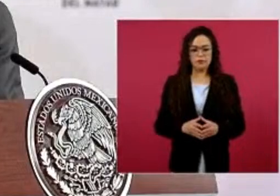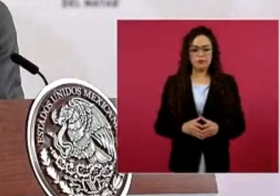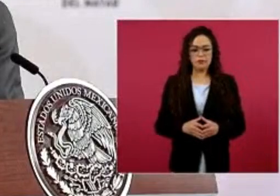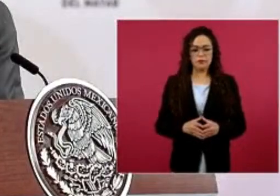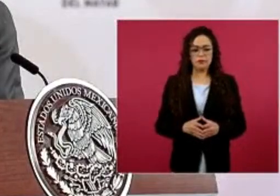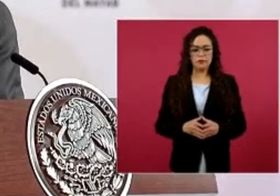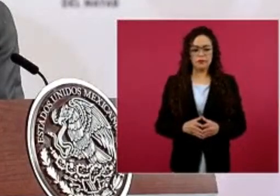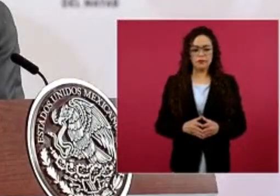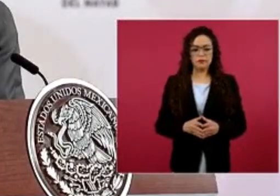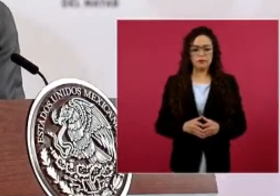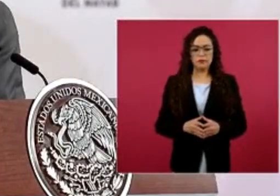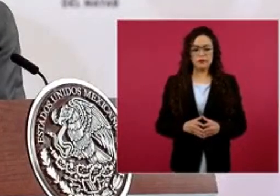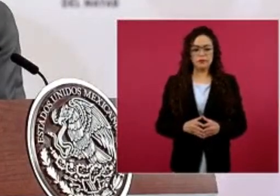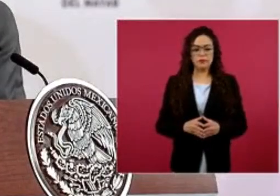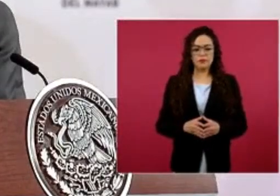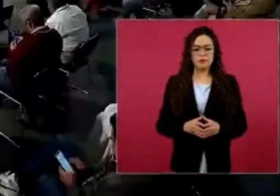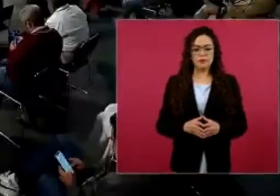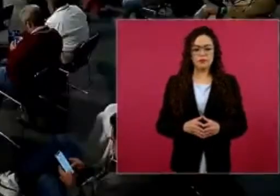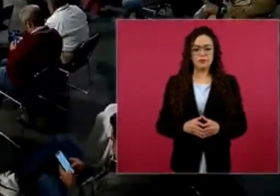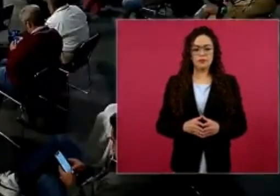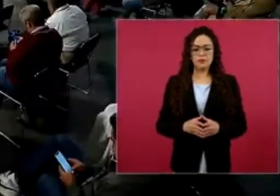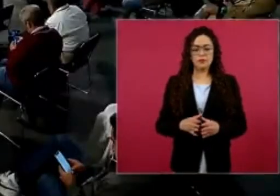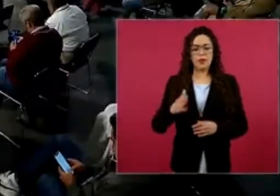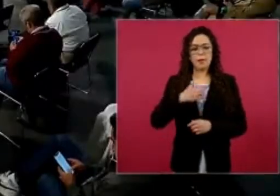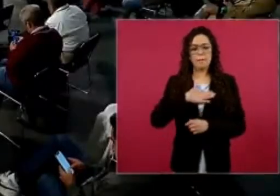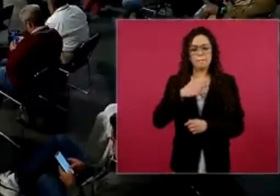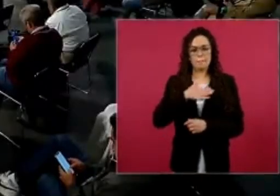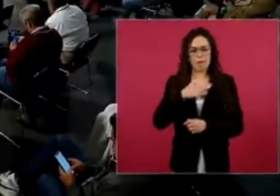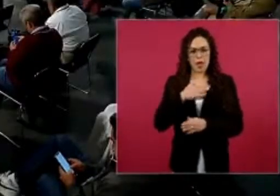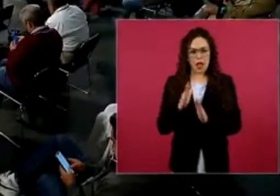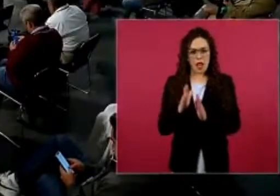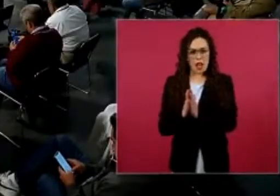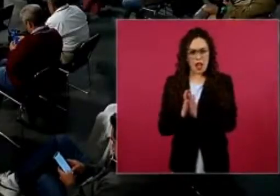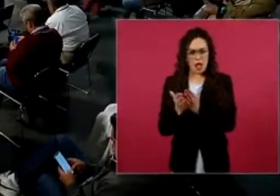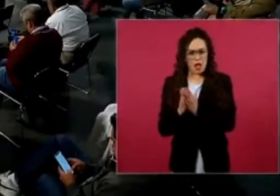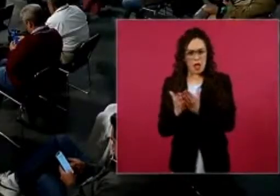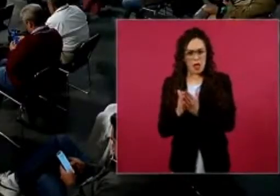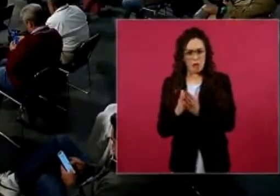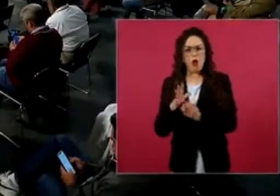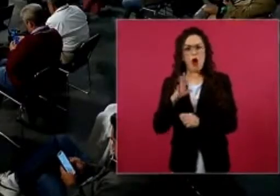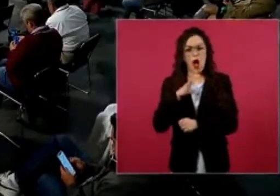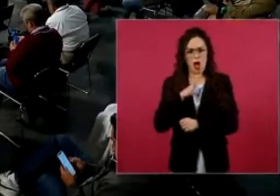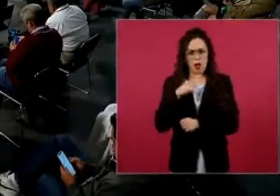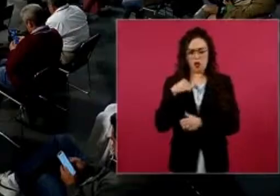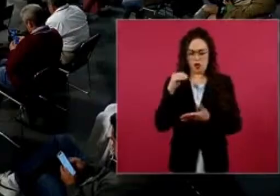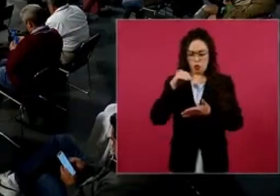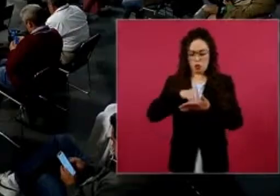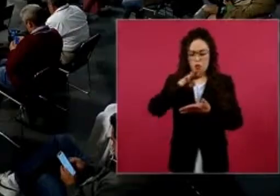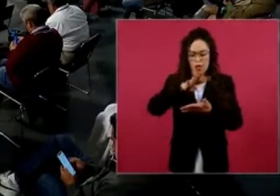En mi libro hay una tablita hasta el 2023.